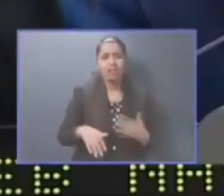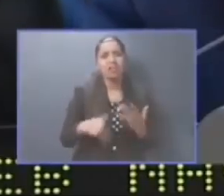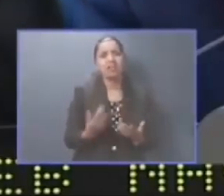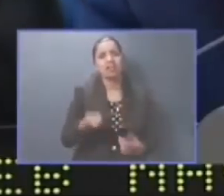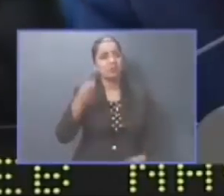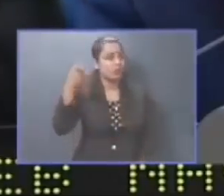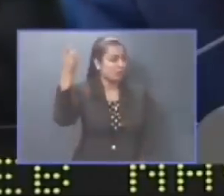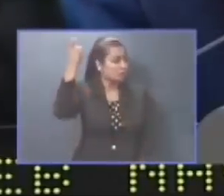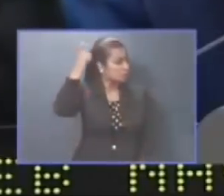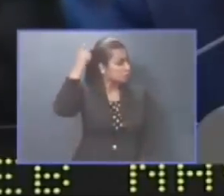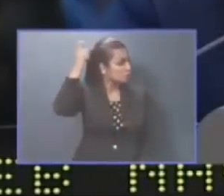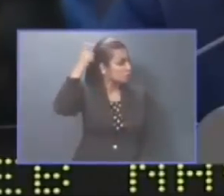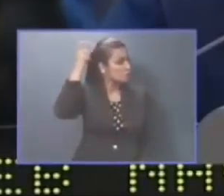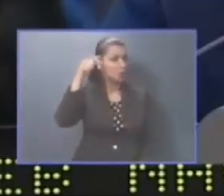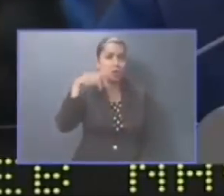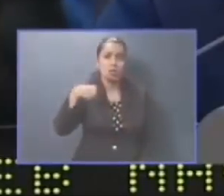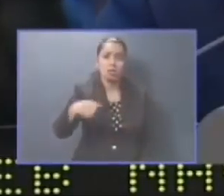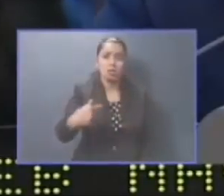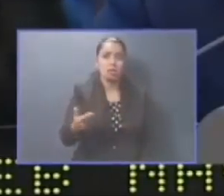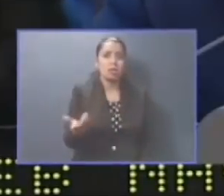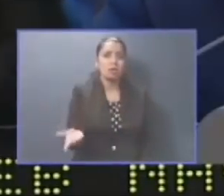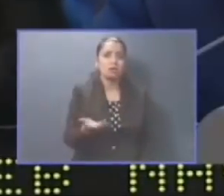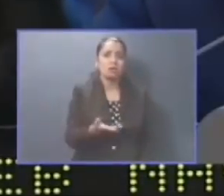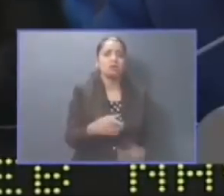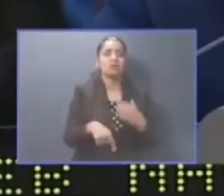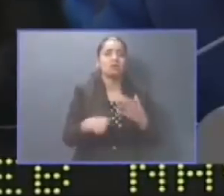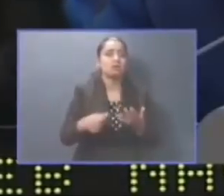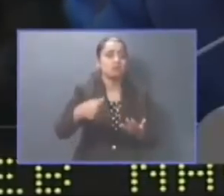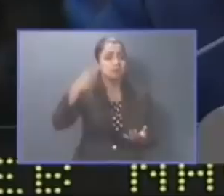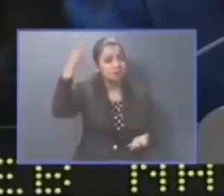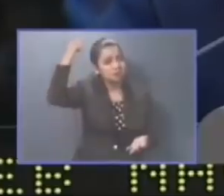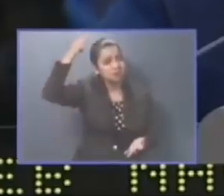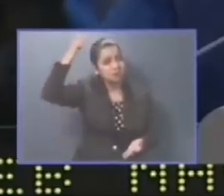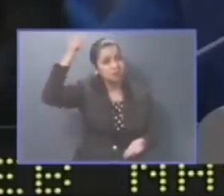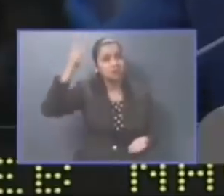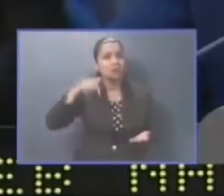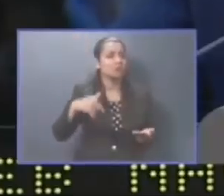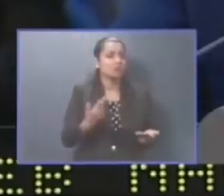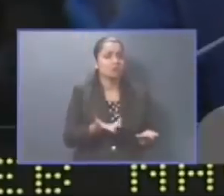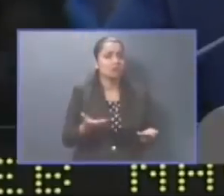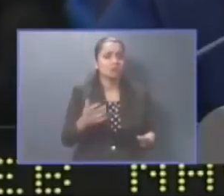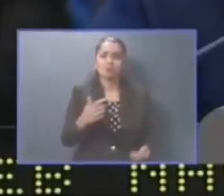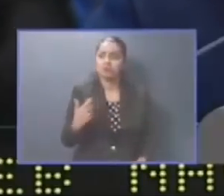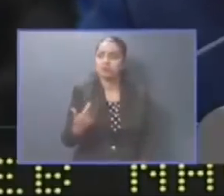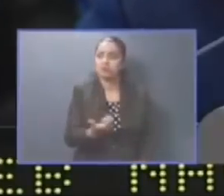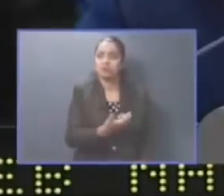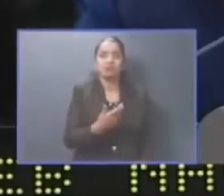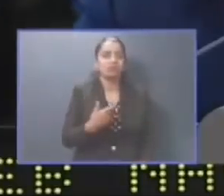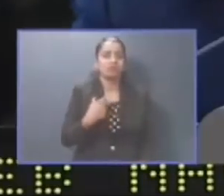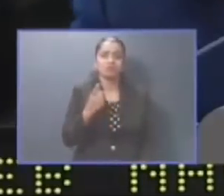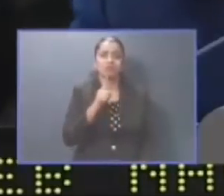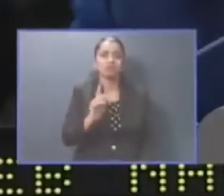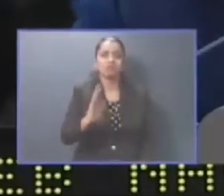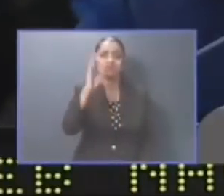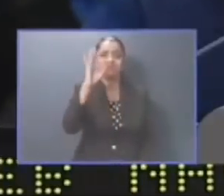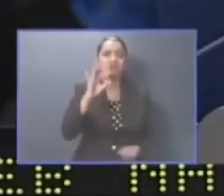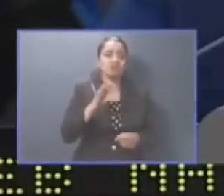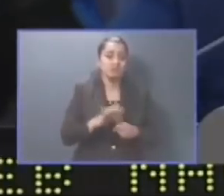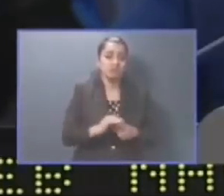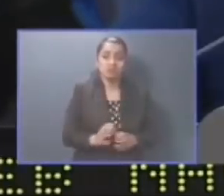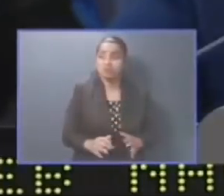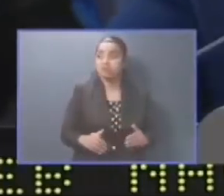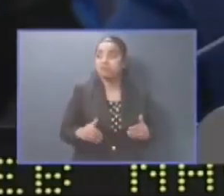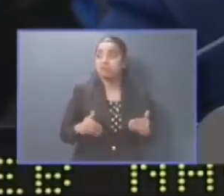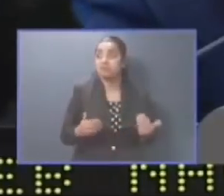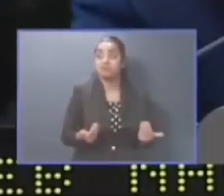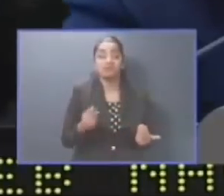las excusas de siempre, siguen con las excusas que nosotros no vamos a dar los votos porque